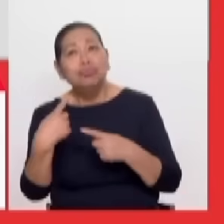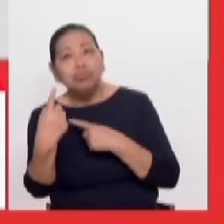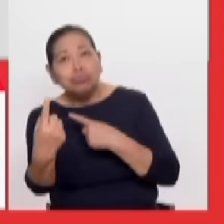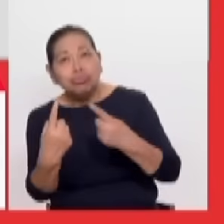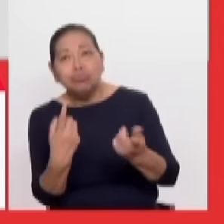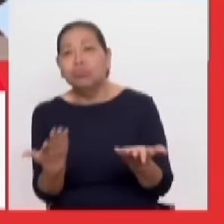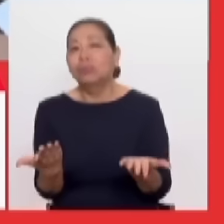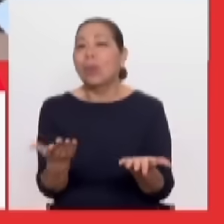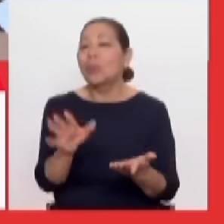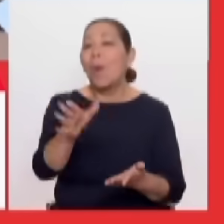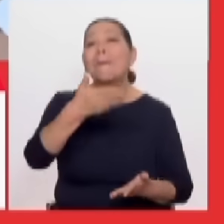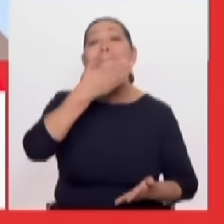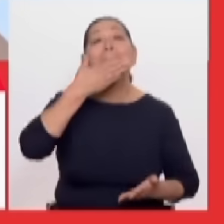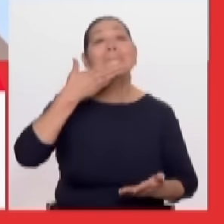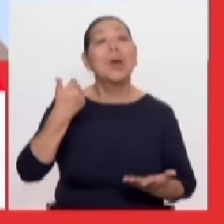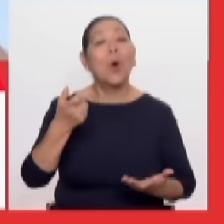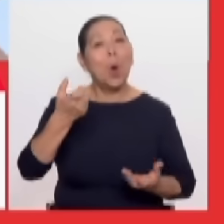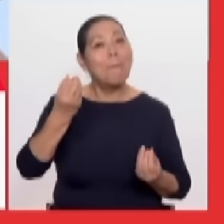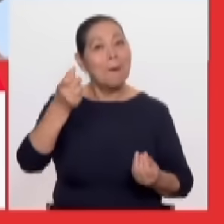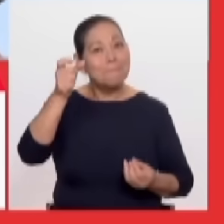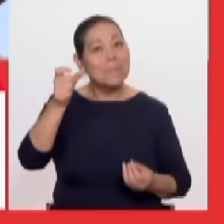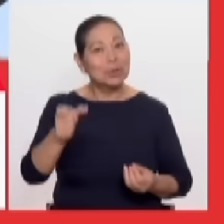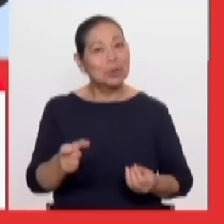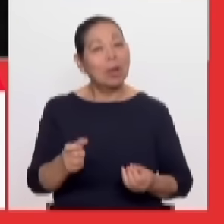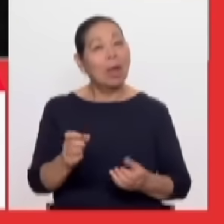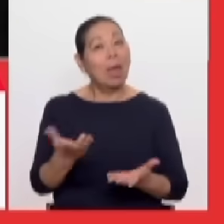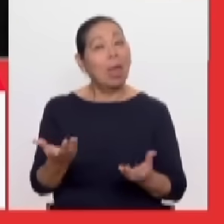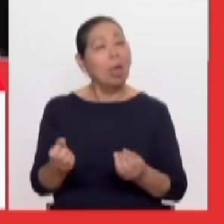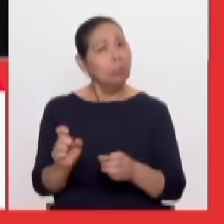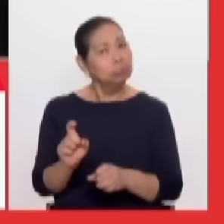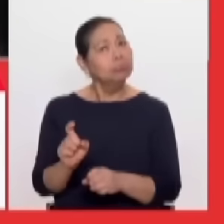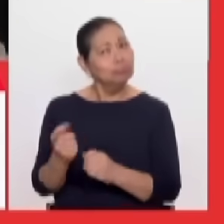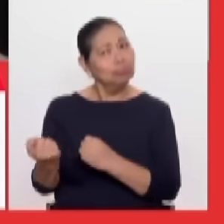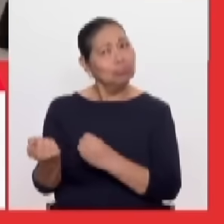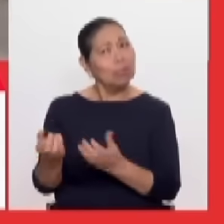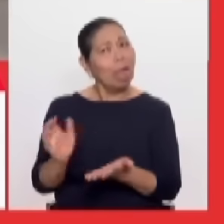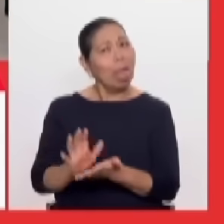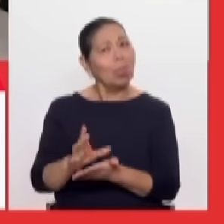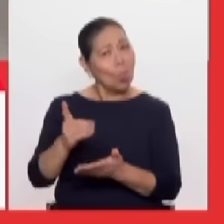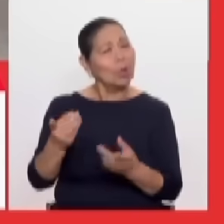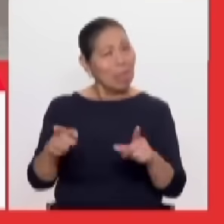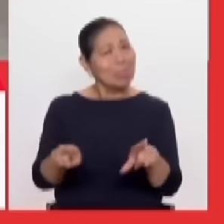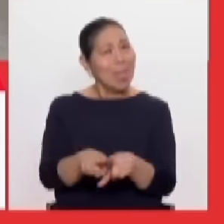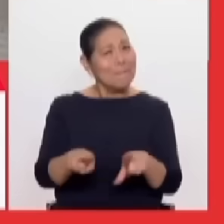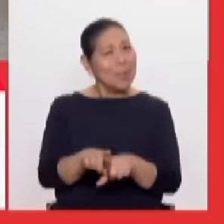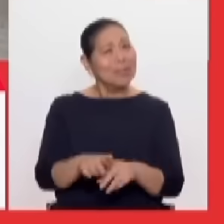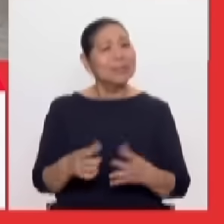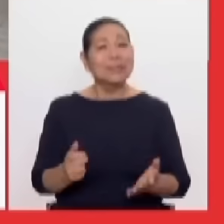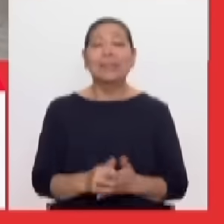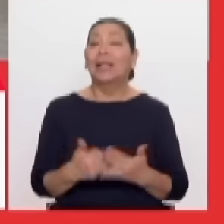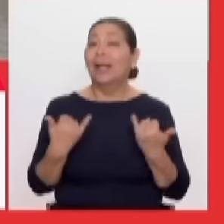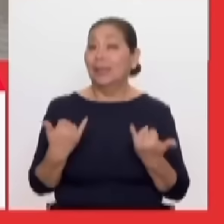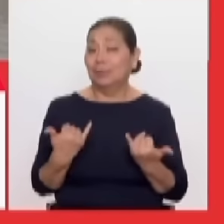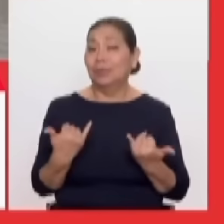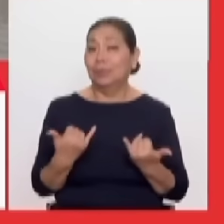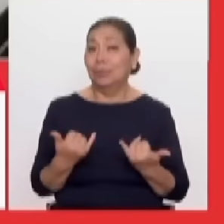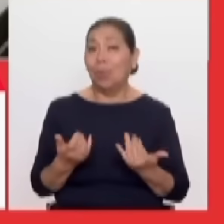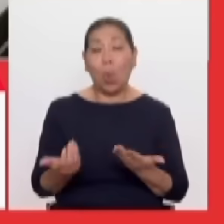para su mejora como persona e incluso educación, ¿por qué no? Entonces, creo que esta